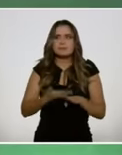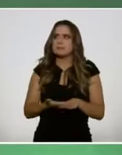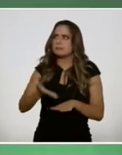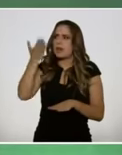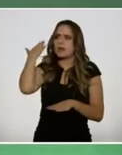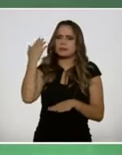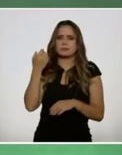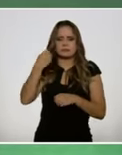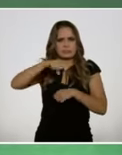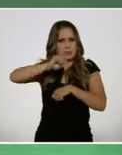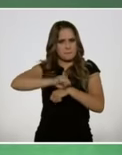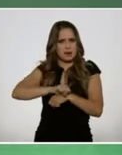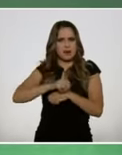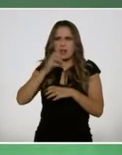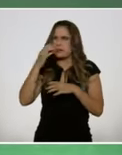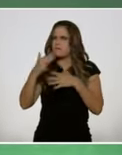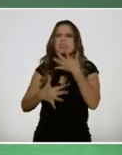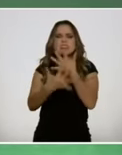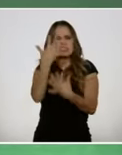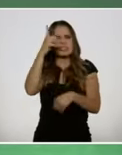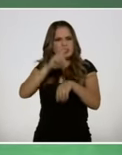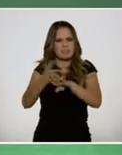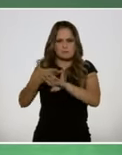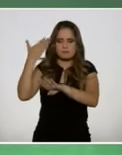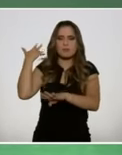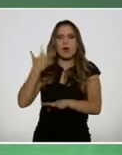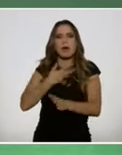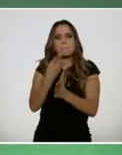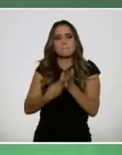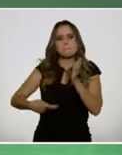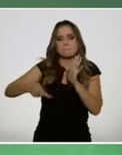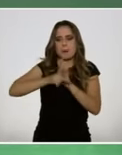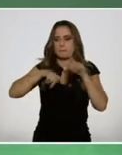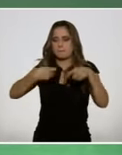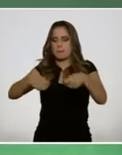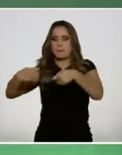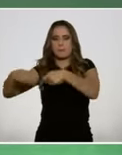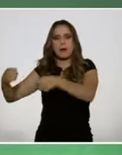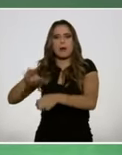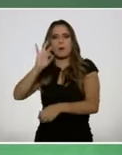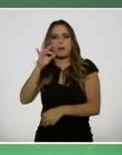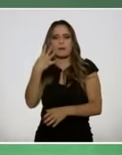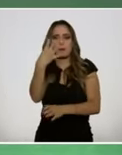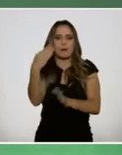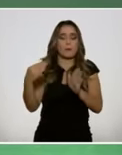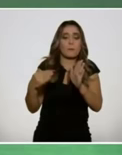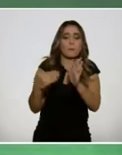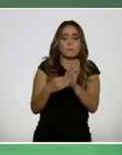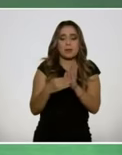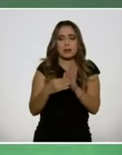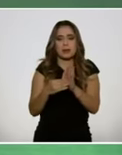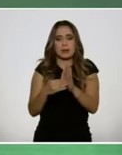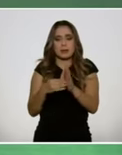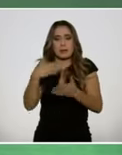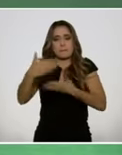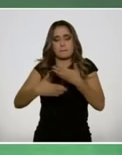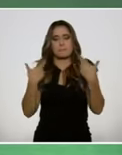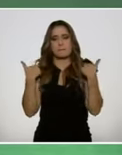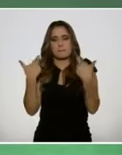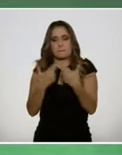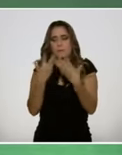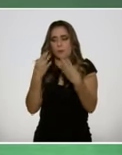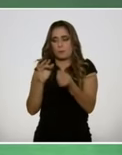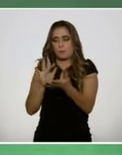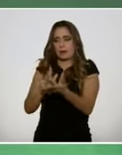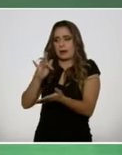semana antepasada o 15 días una basificación de 44,000. Ahora sí que servidores, y muchas gracias